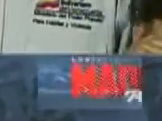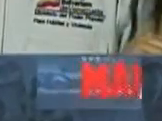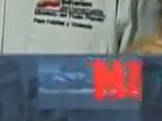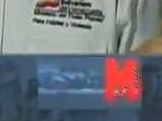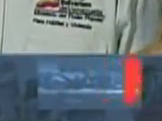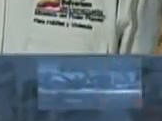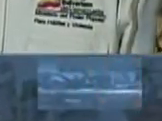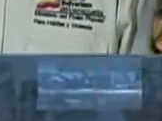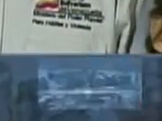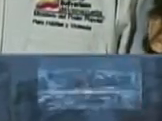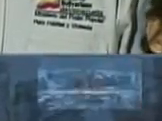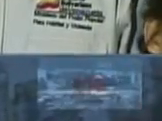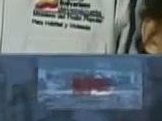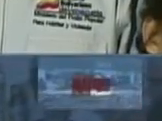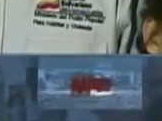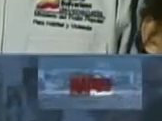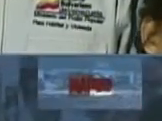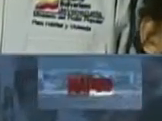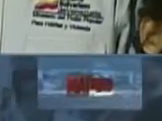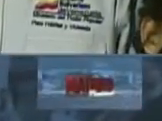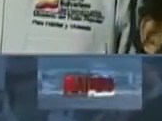para hacer más con